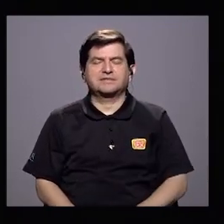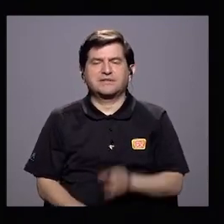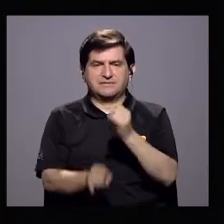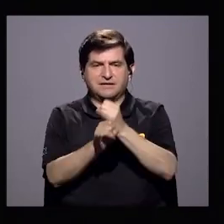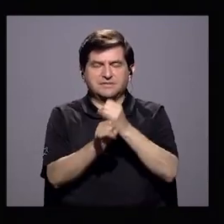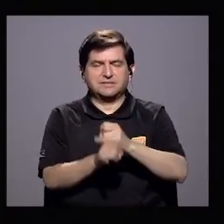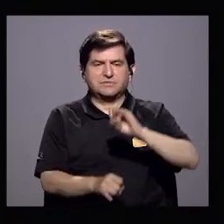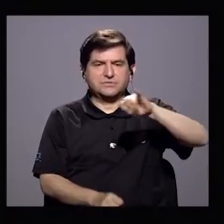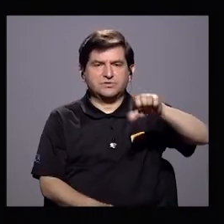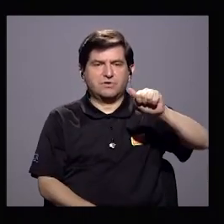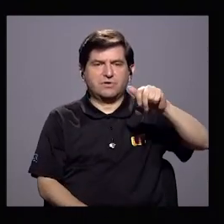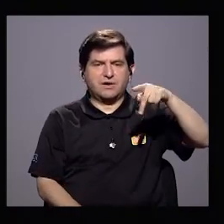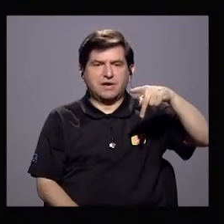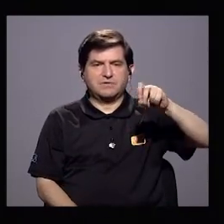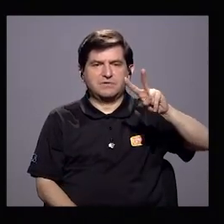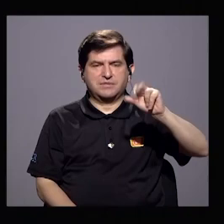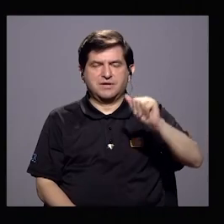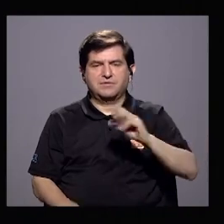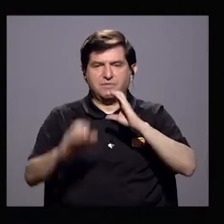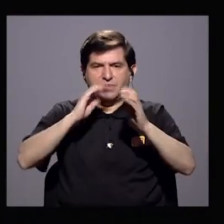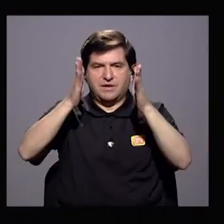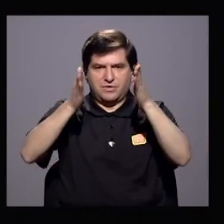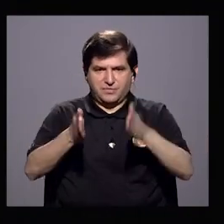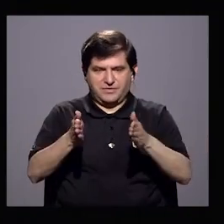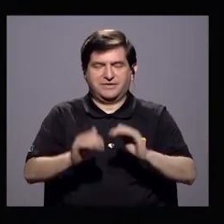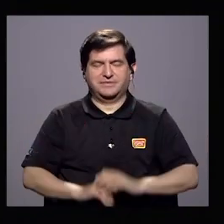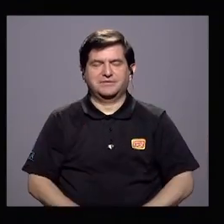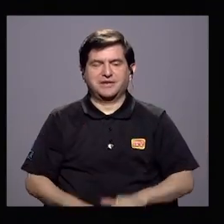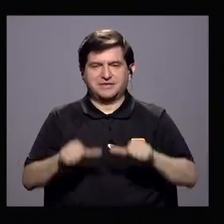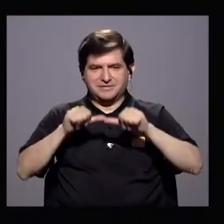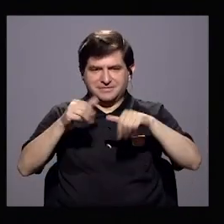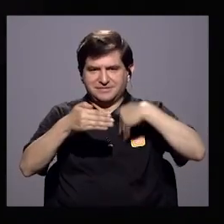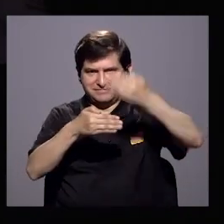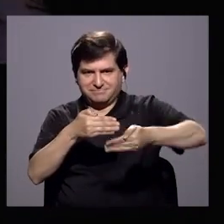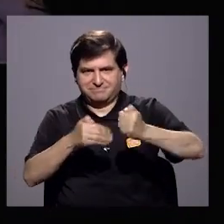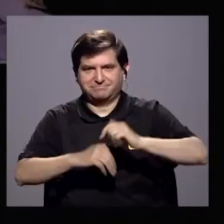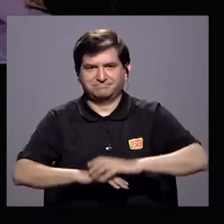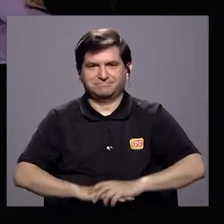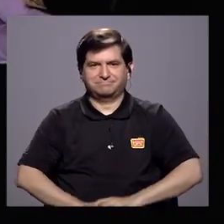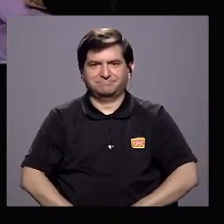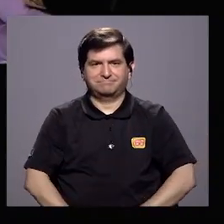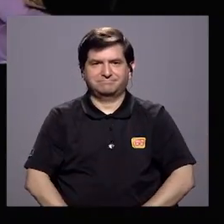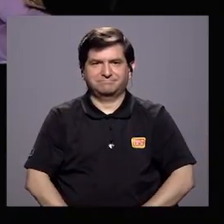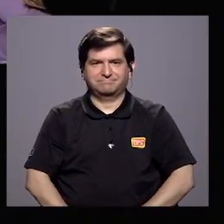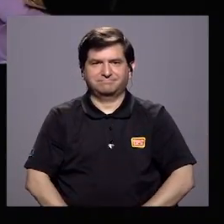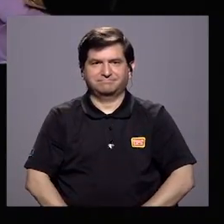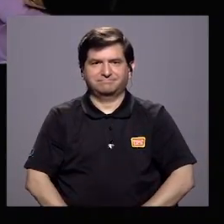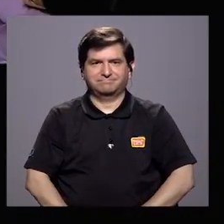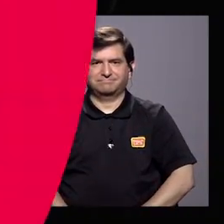Habdeba, pero además una comunicadora, una colega. Ya casi regresamos.